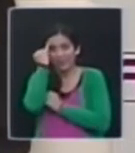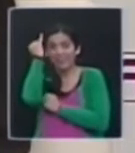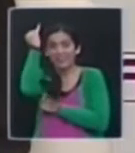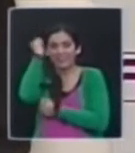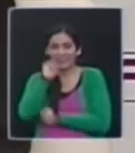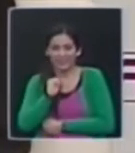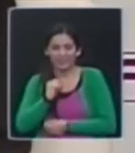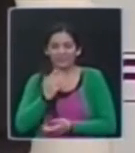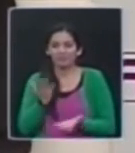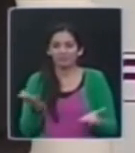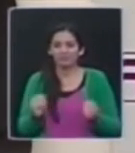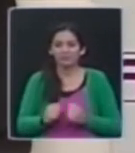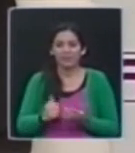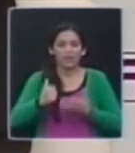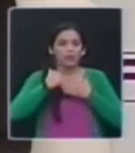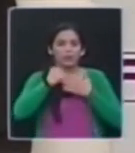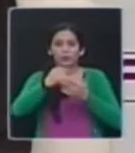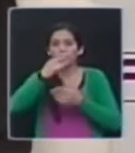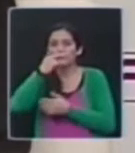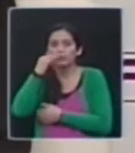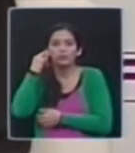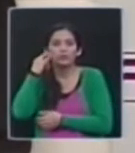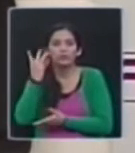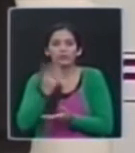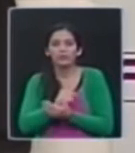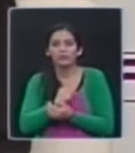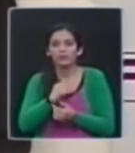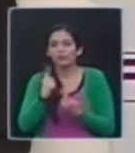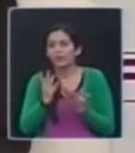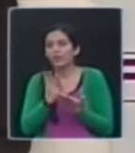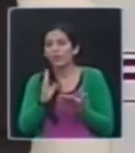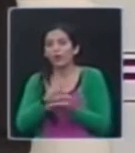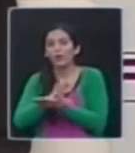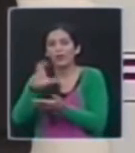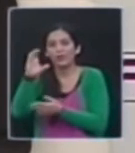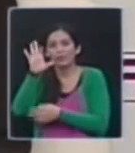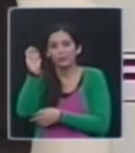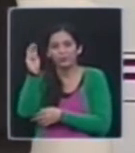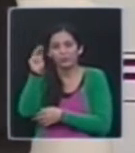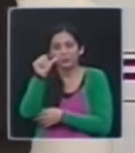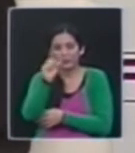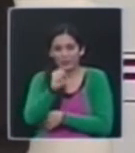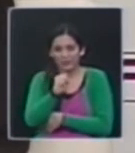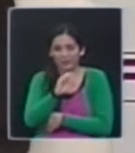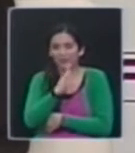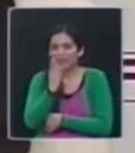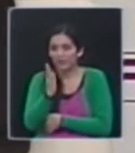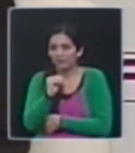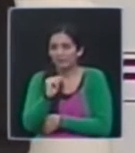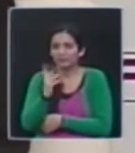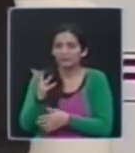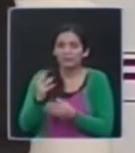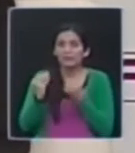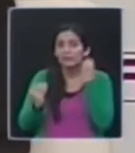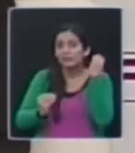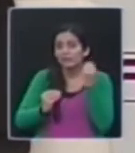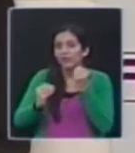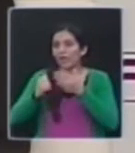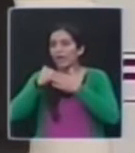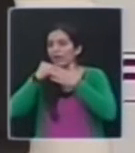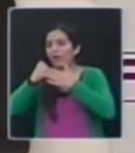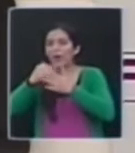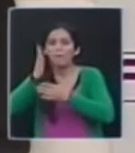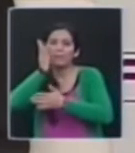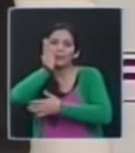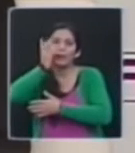con niños de entre 4 y 9 años del Colegio Tomás Moro. Con ellos realizamos diferentes capacitaciones tanto a